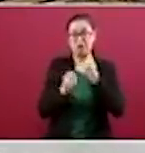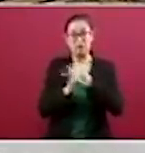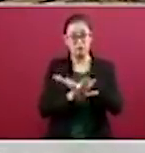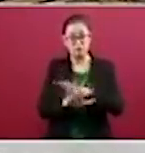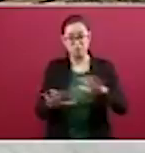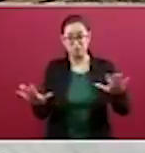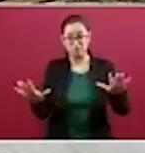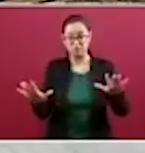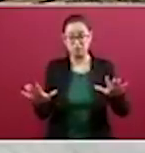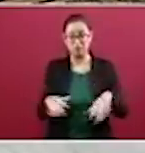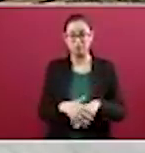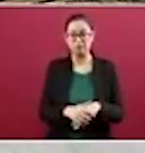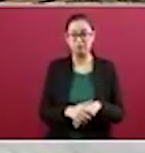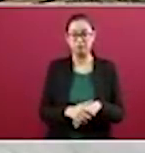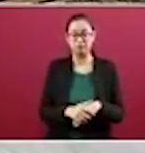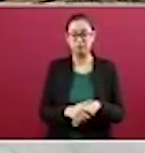no me voy a meter